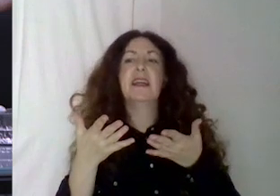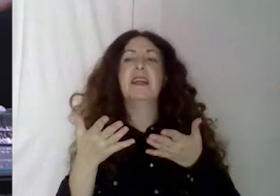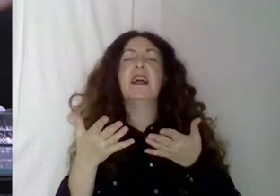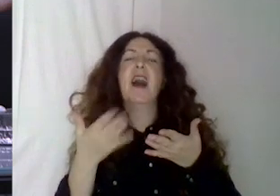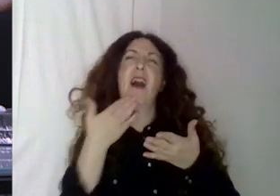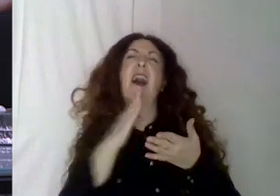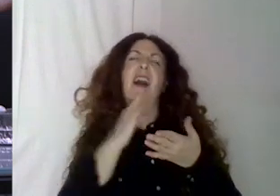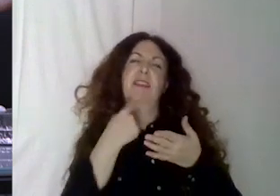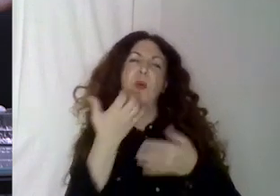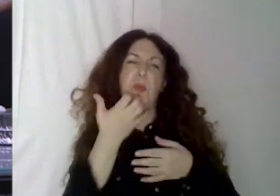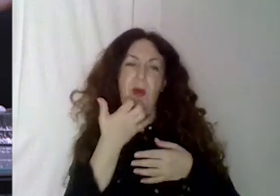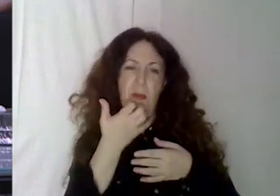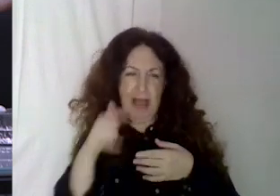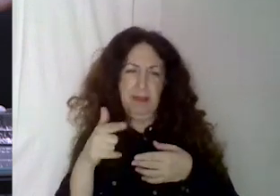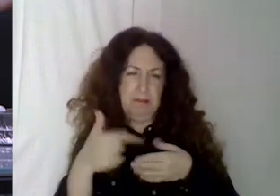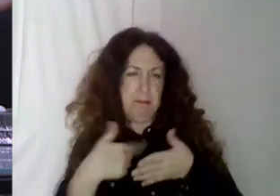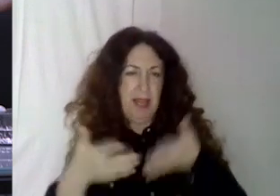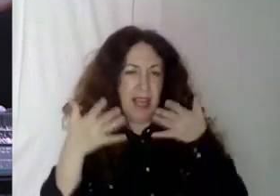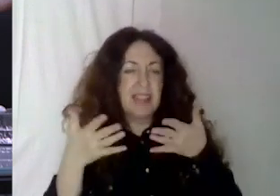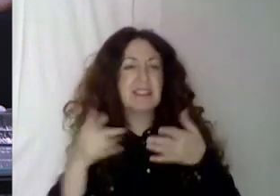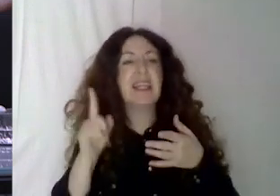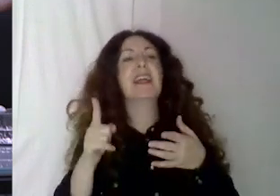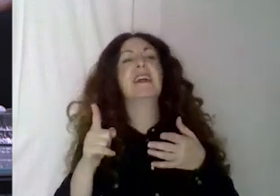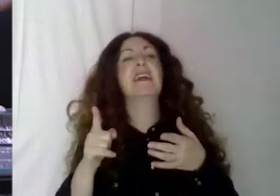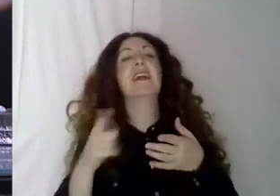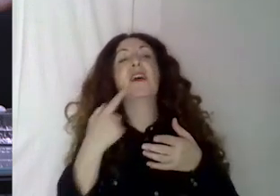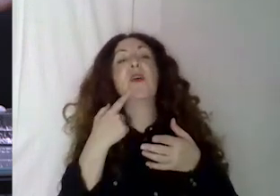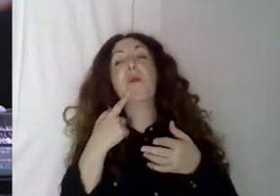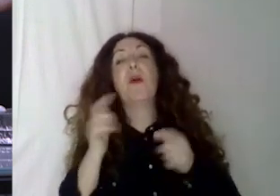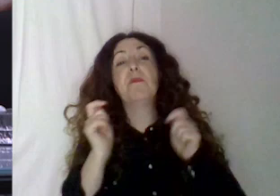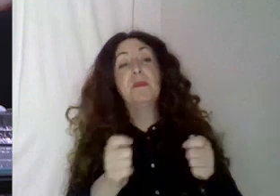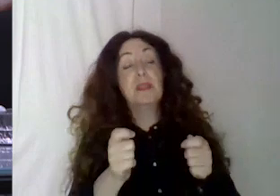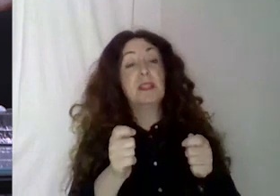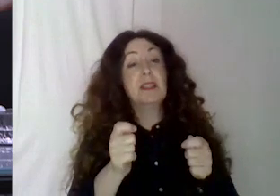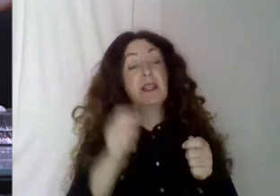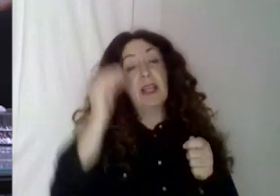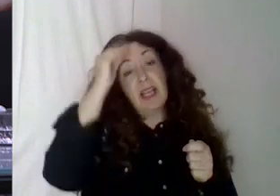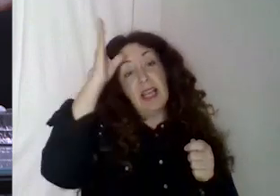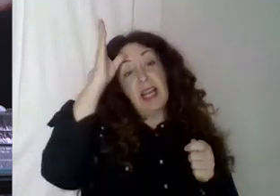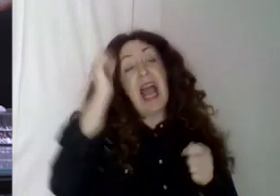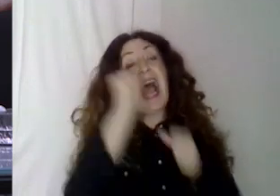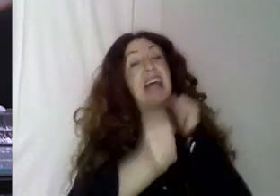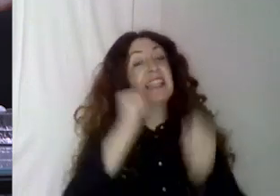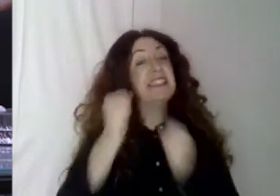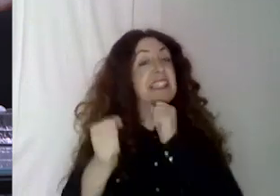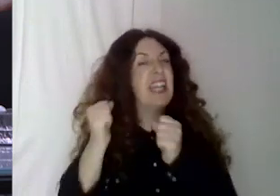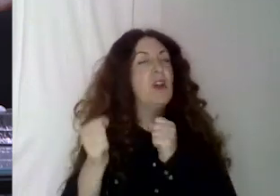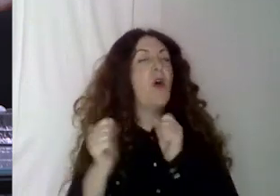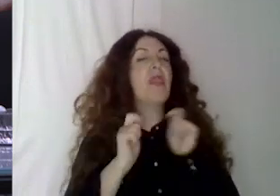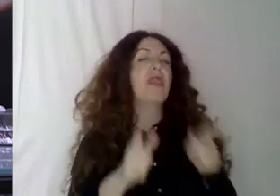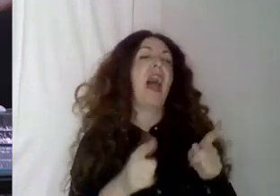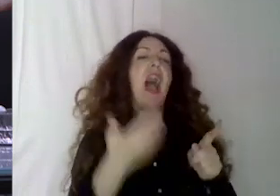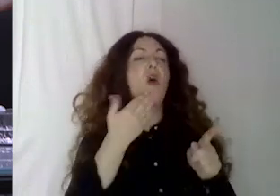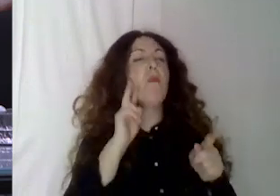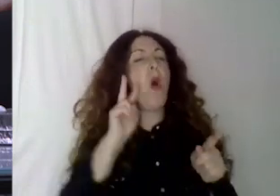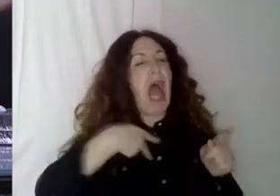sea, bueno, yo no sé ni quiero imaginar lo que debe ser la experiencia, pero me imagino que incluso para Gesualdo, que era malo,